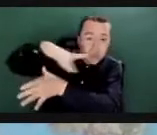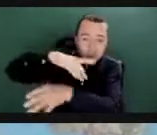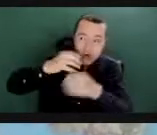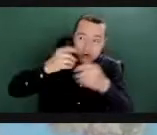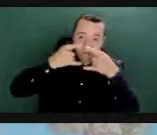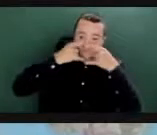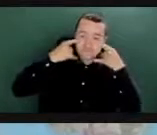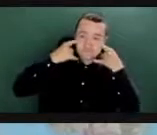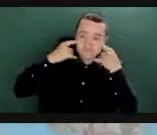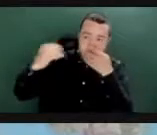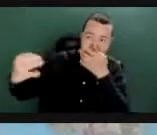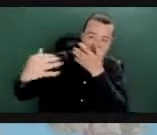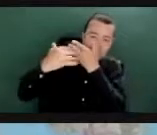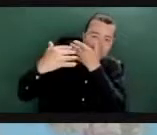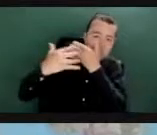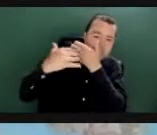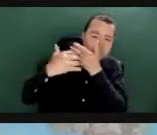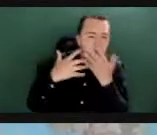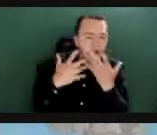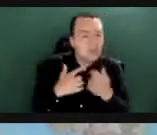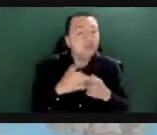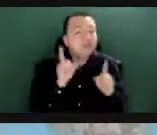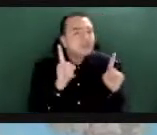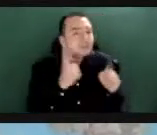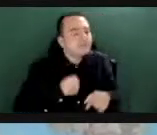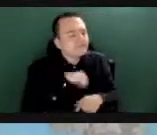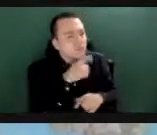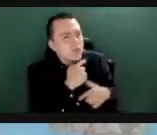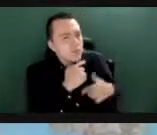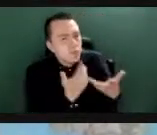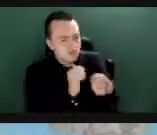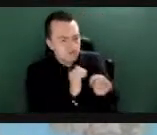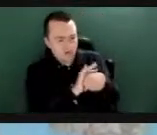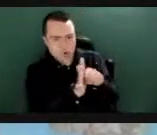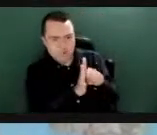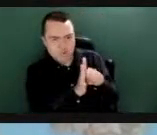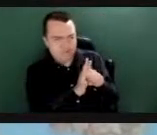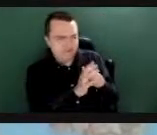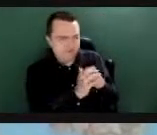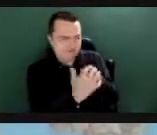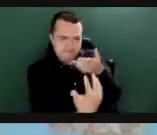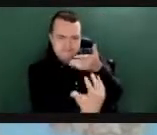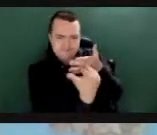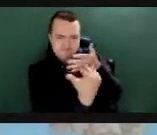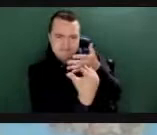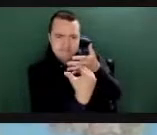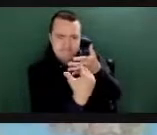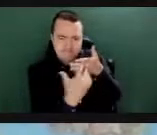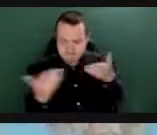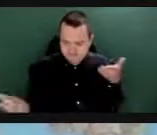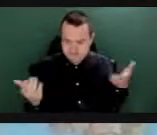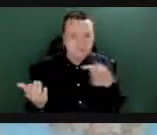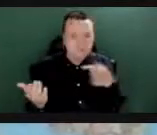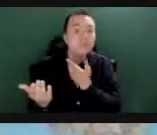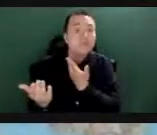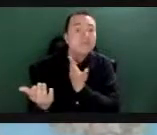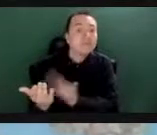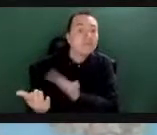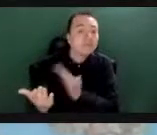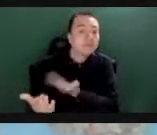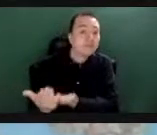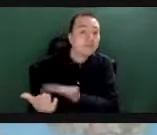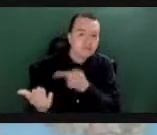la población. Y entonces ese tipo de evidencias que van hacia salvar vidas, a reducir el